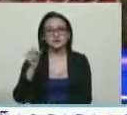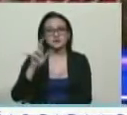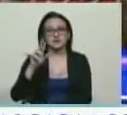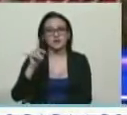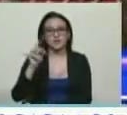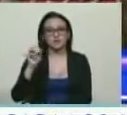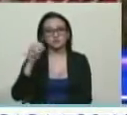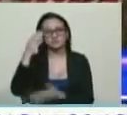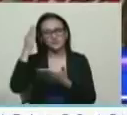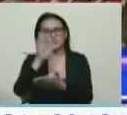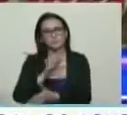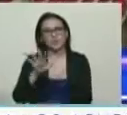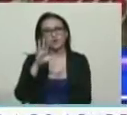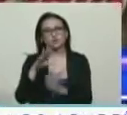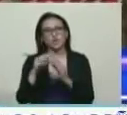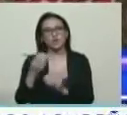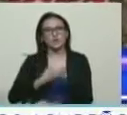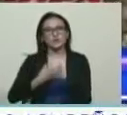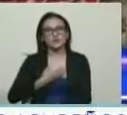todos los alcaldes del país.